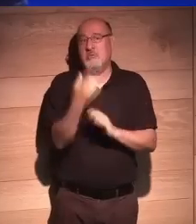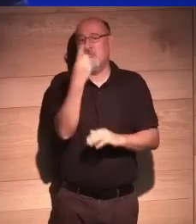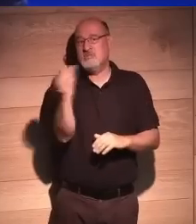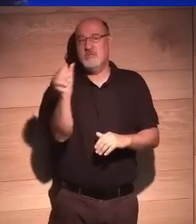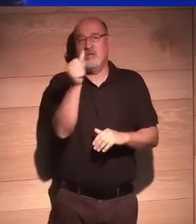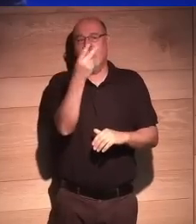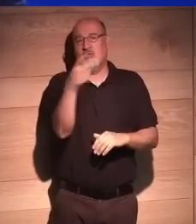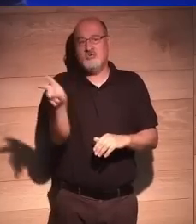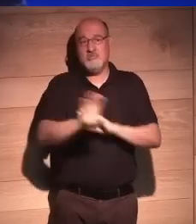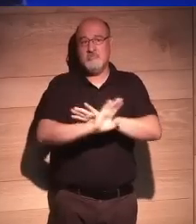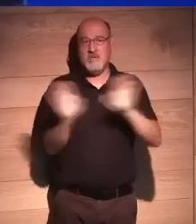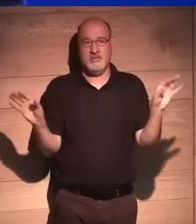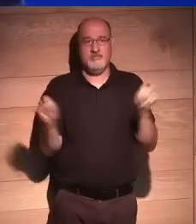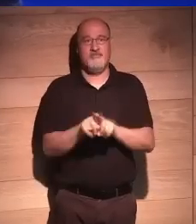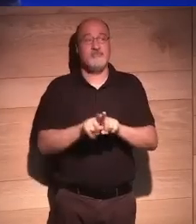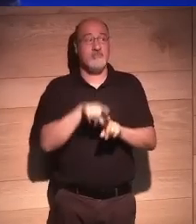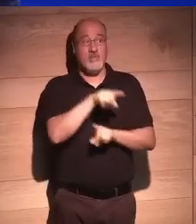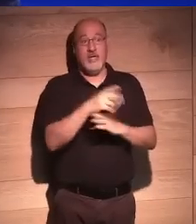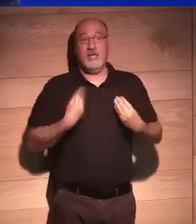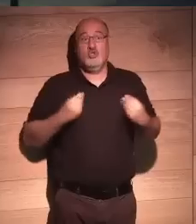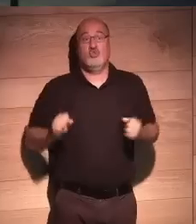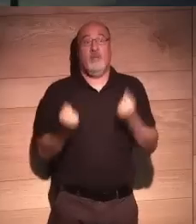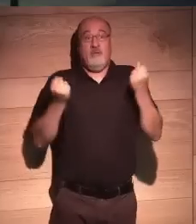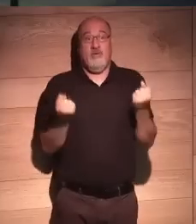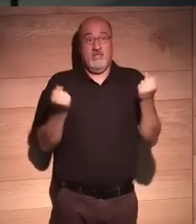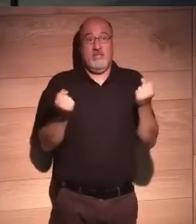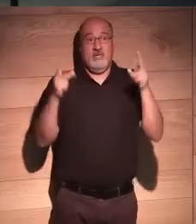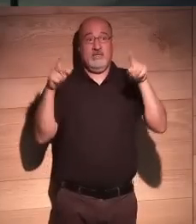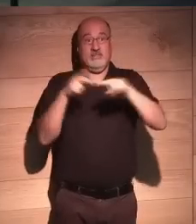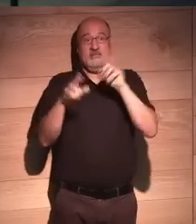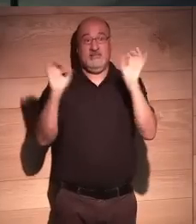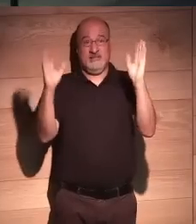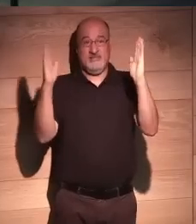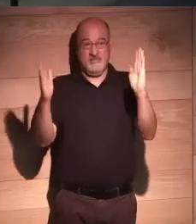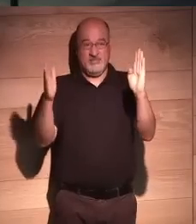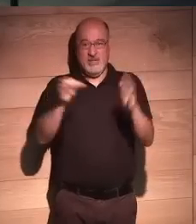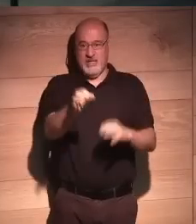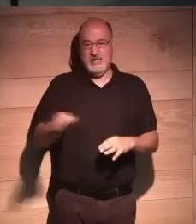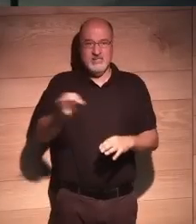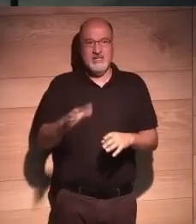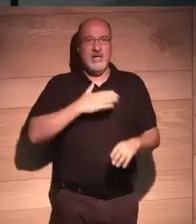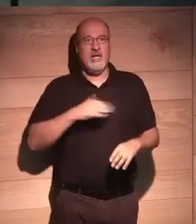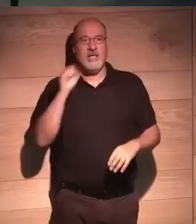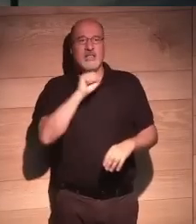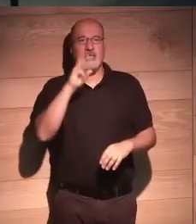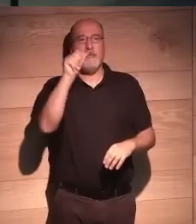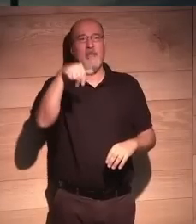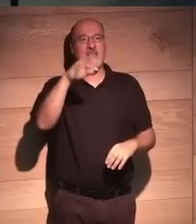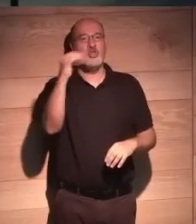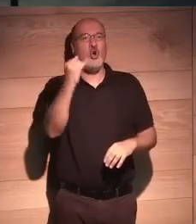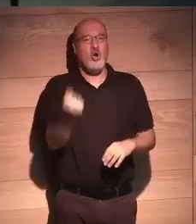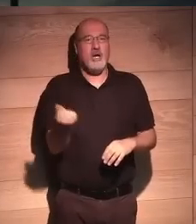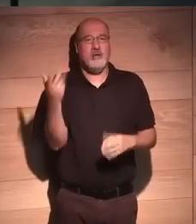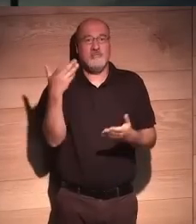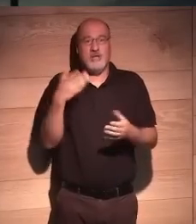programa de televisión. O sea, bueno, no Supervivientes, Sí. Supervivientes, si lo dejas, Supervivientes todo el rato, la Pantoja ahí comiendo latas. La eterna